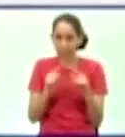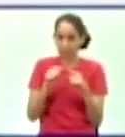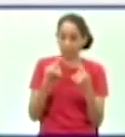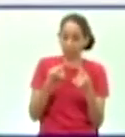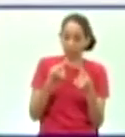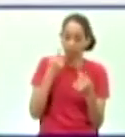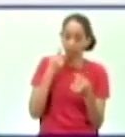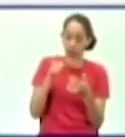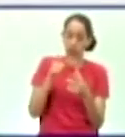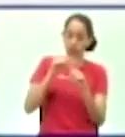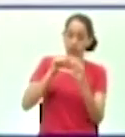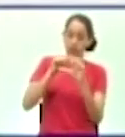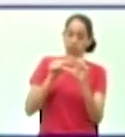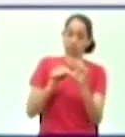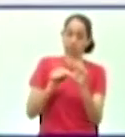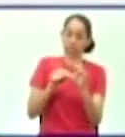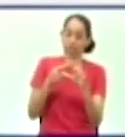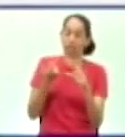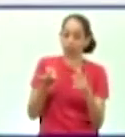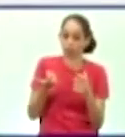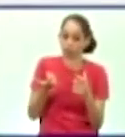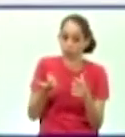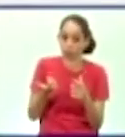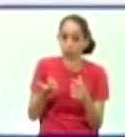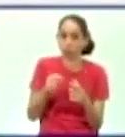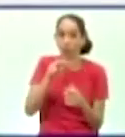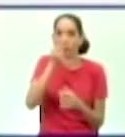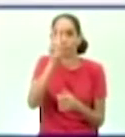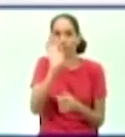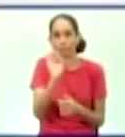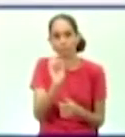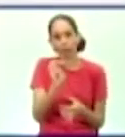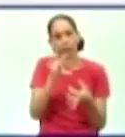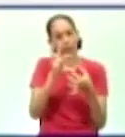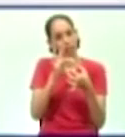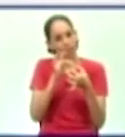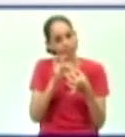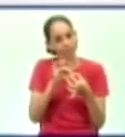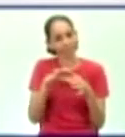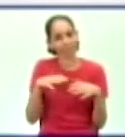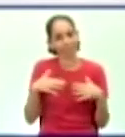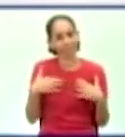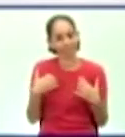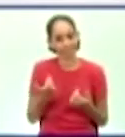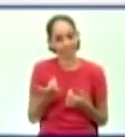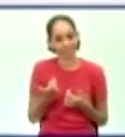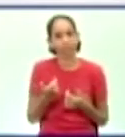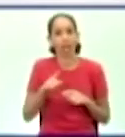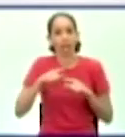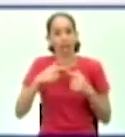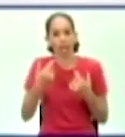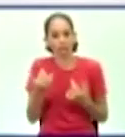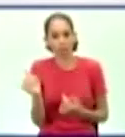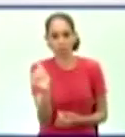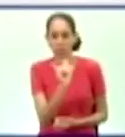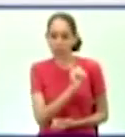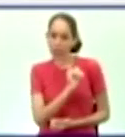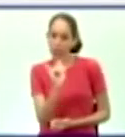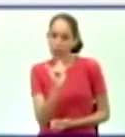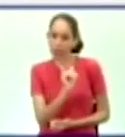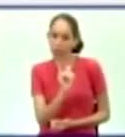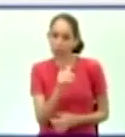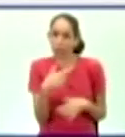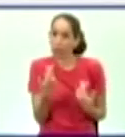amplitud es 20 grados. Y entonces el arco también, su amplitud será